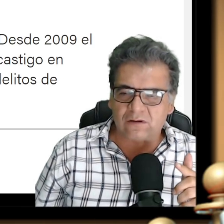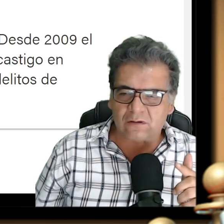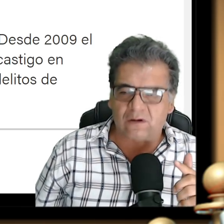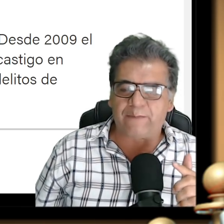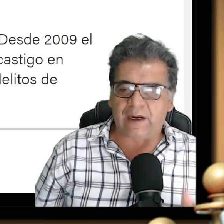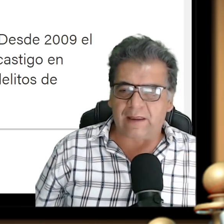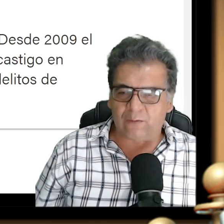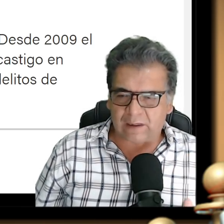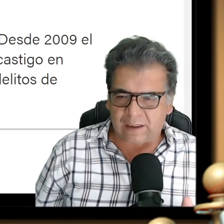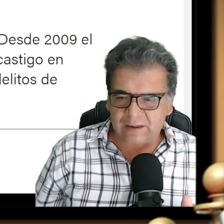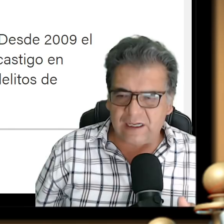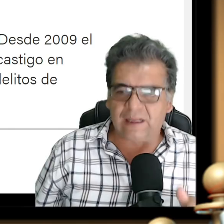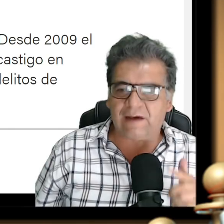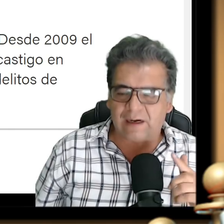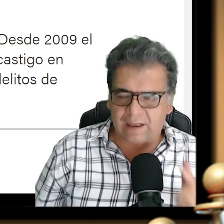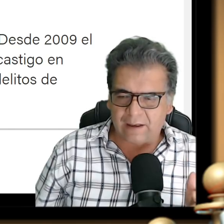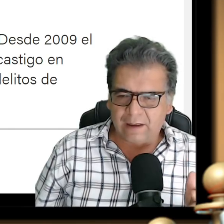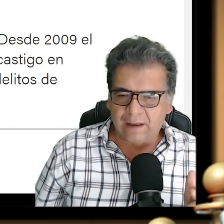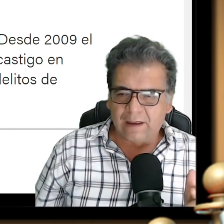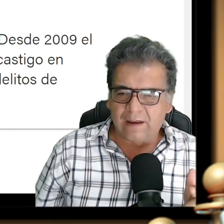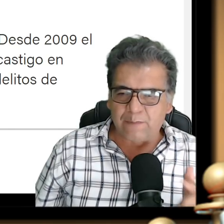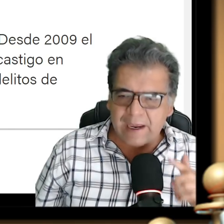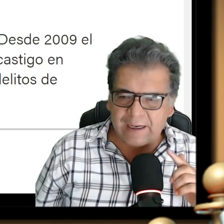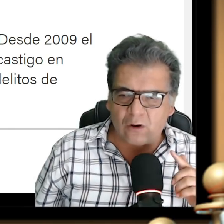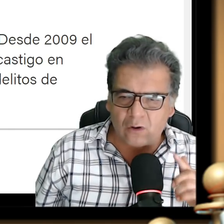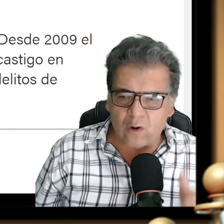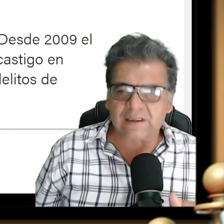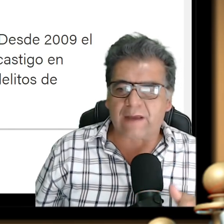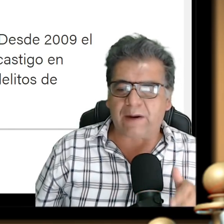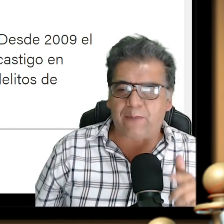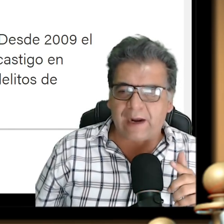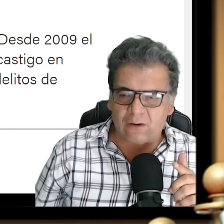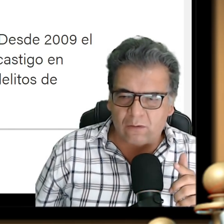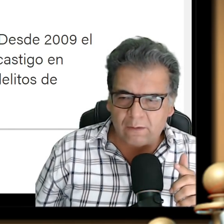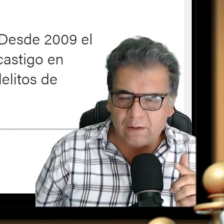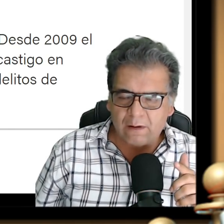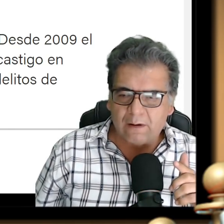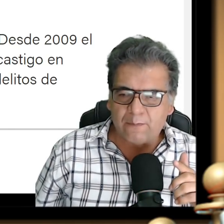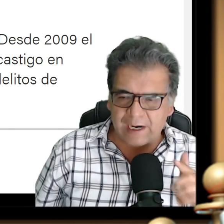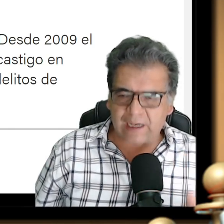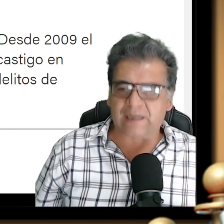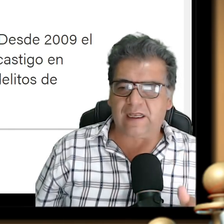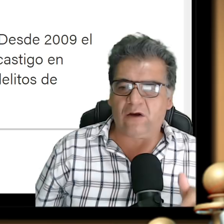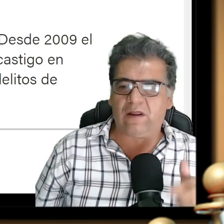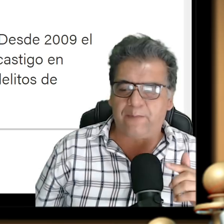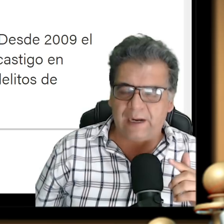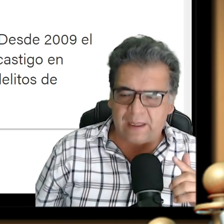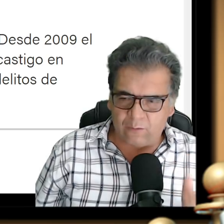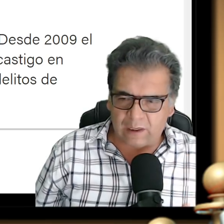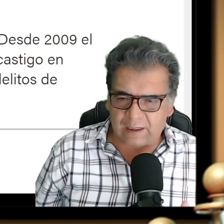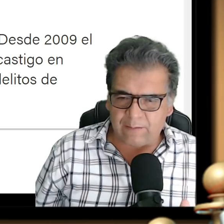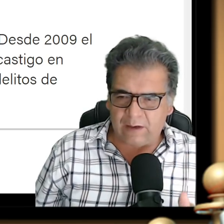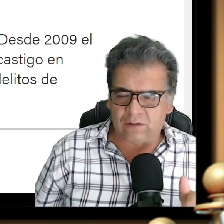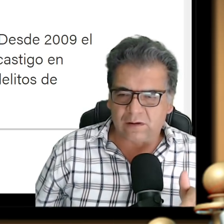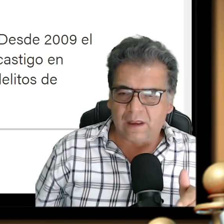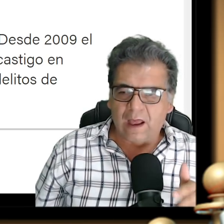castigados con la pena de muerte, sin deberla. México no está preparado para el castigo de pena de